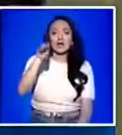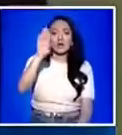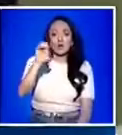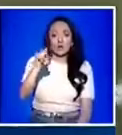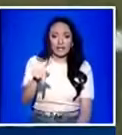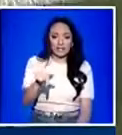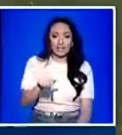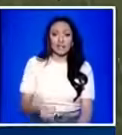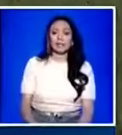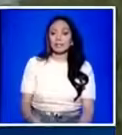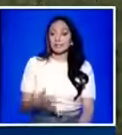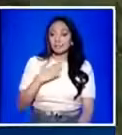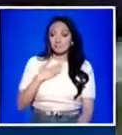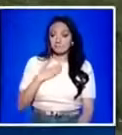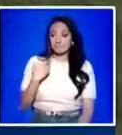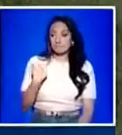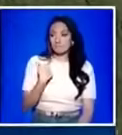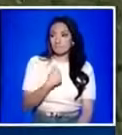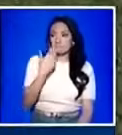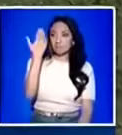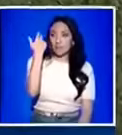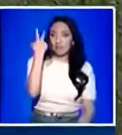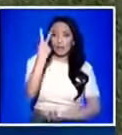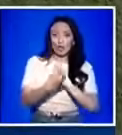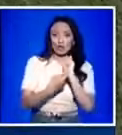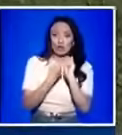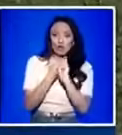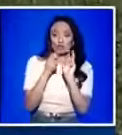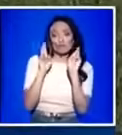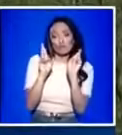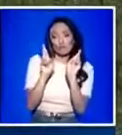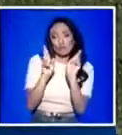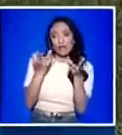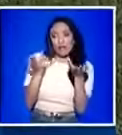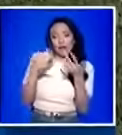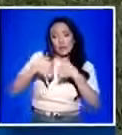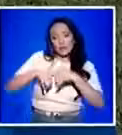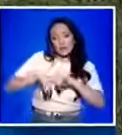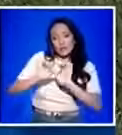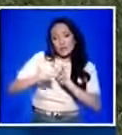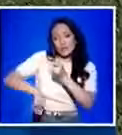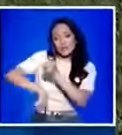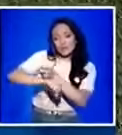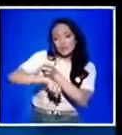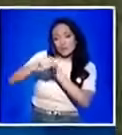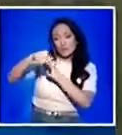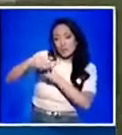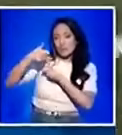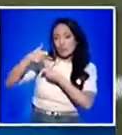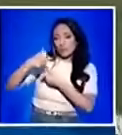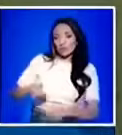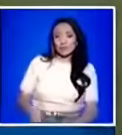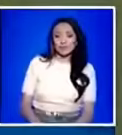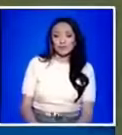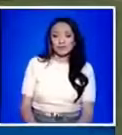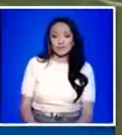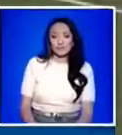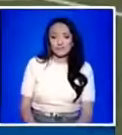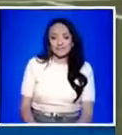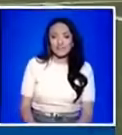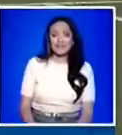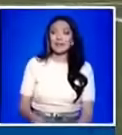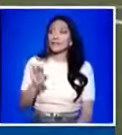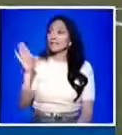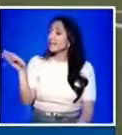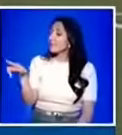también merecidamente estamos hace 2 años. Esperamos que igual con nosotros vayan saliendo jugadores buenos que tenemos en el club. ¿Y vienen ustedes